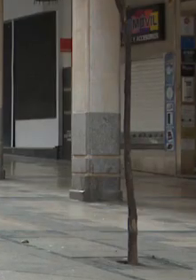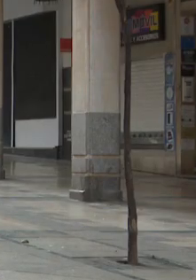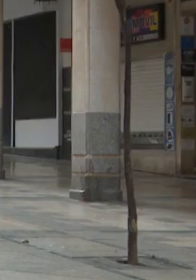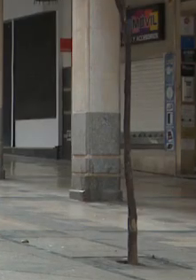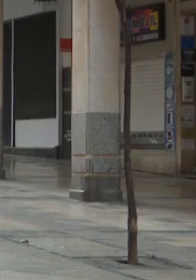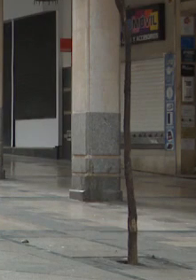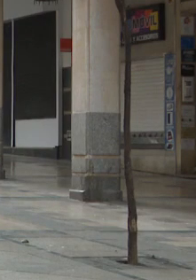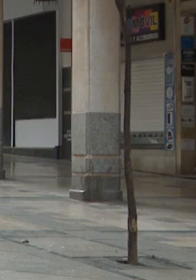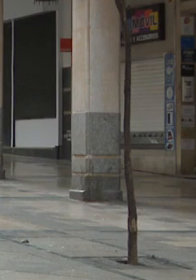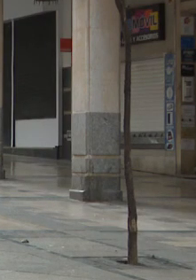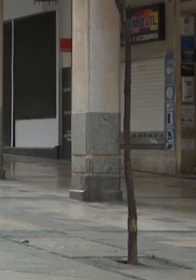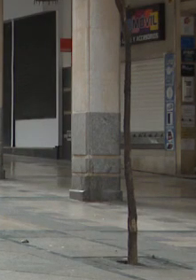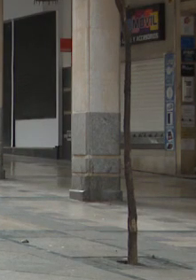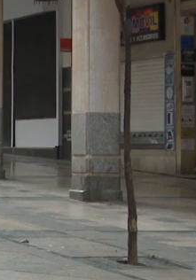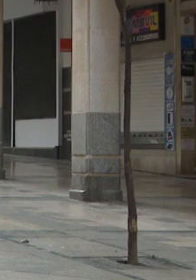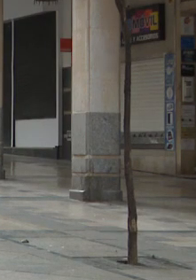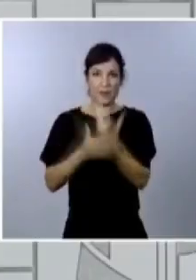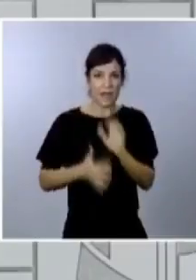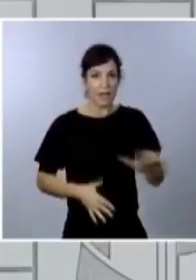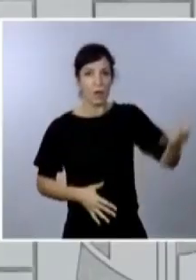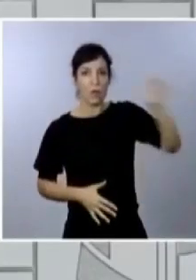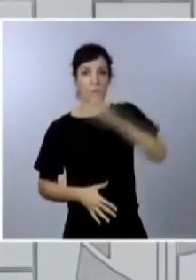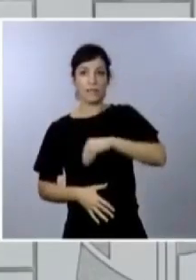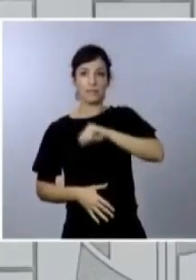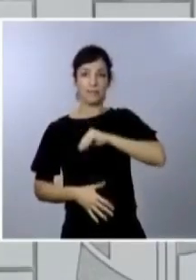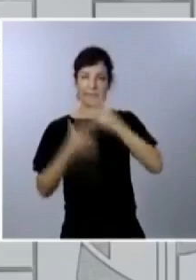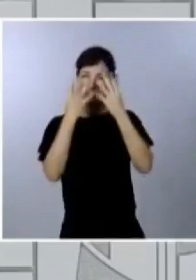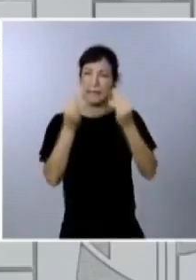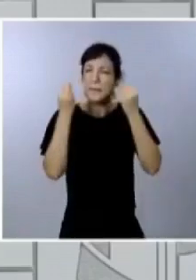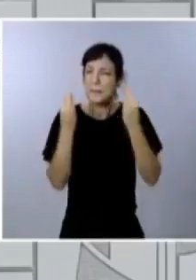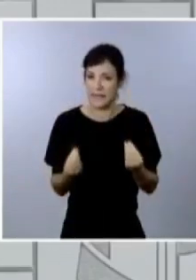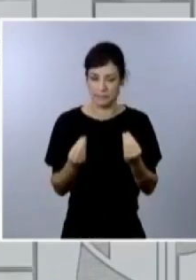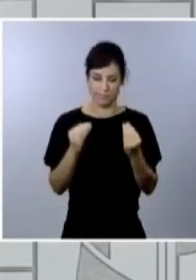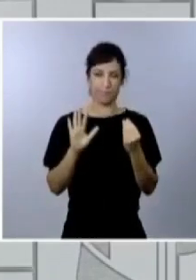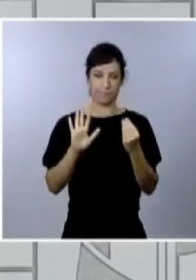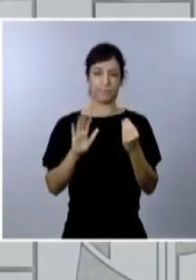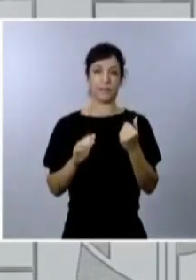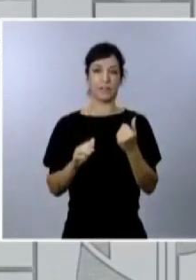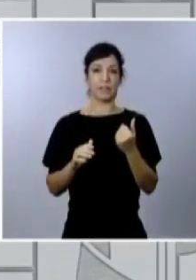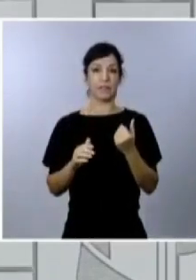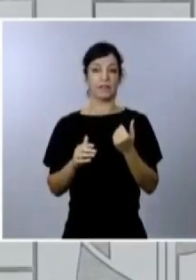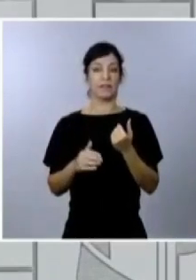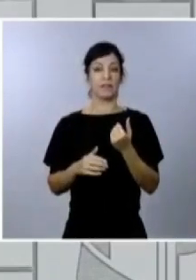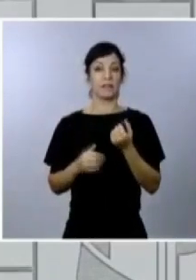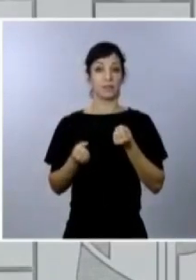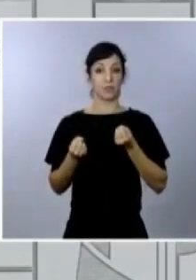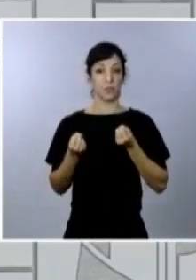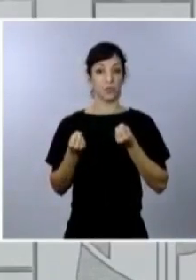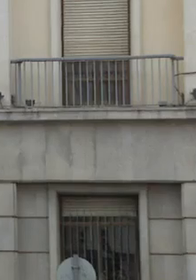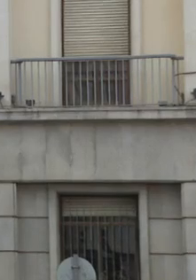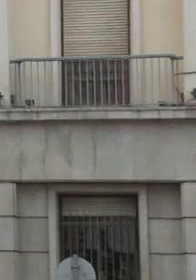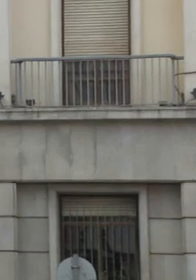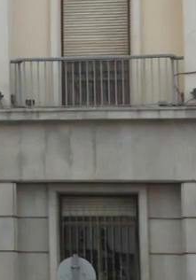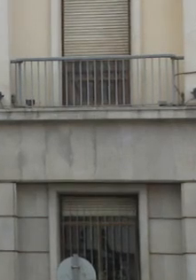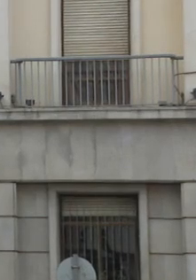autonomías, lo que permite culminar la asignación de los 16.000 millones totales de este mecanismo habilitado por el Gobierno Central